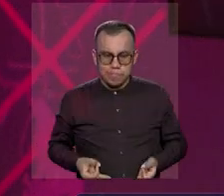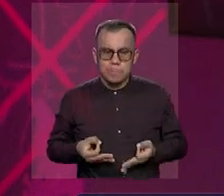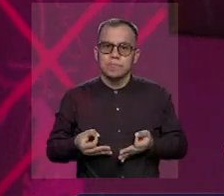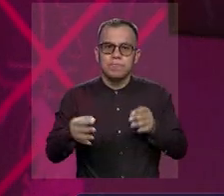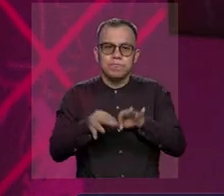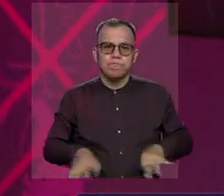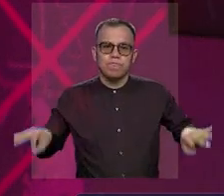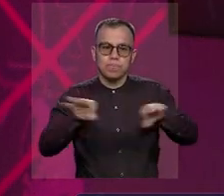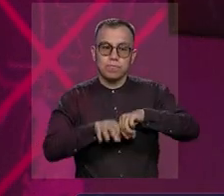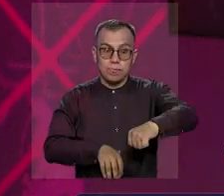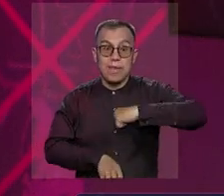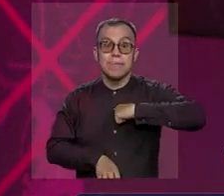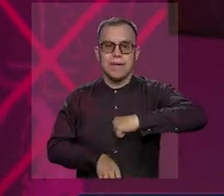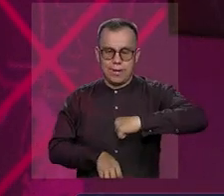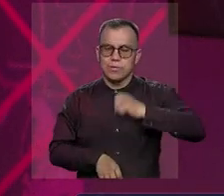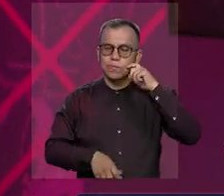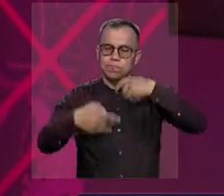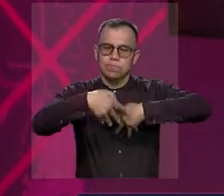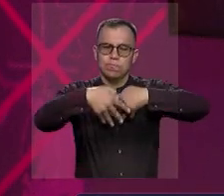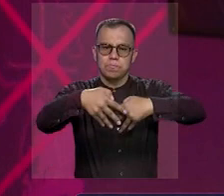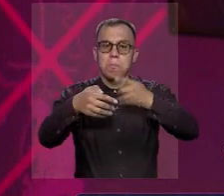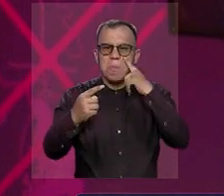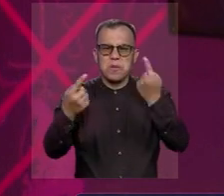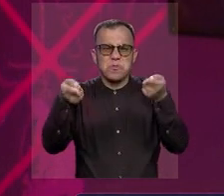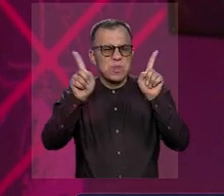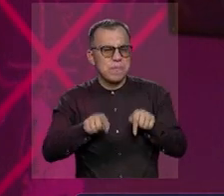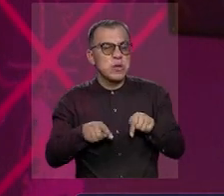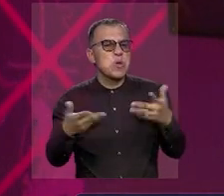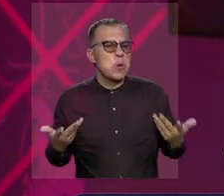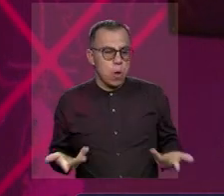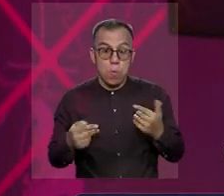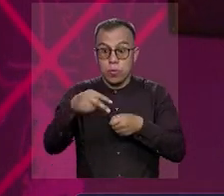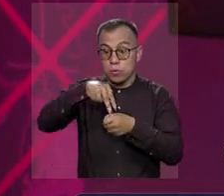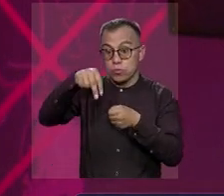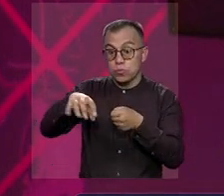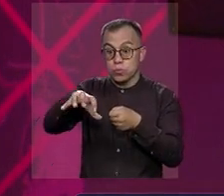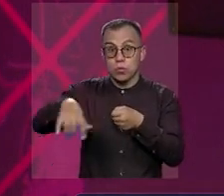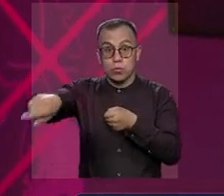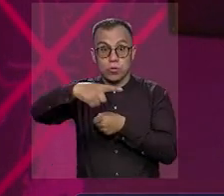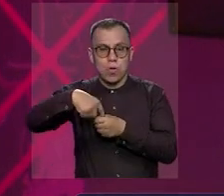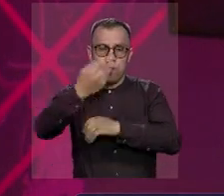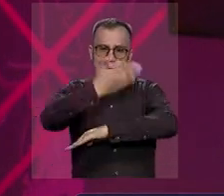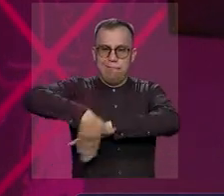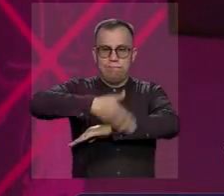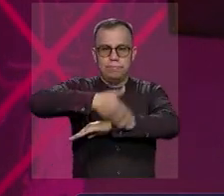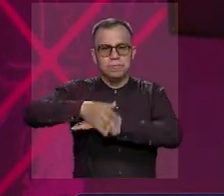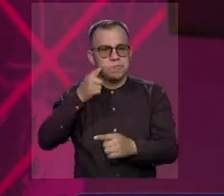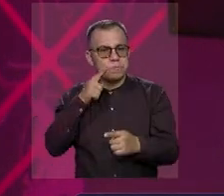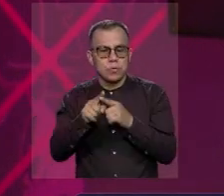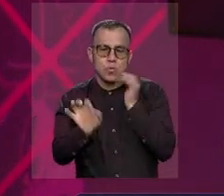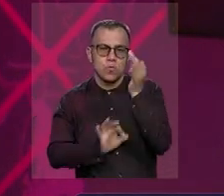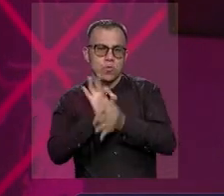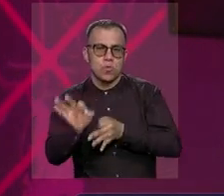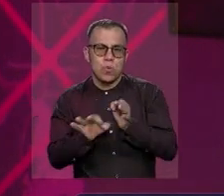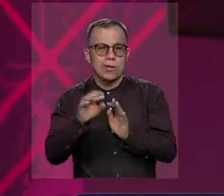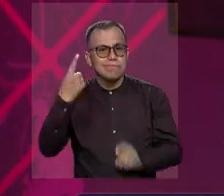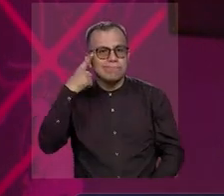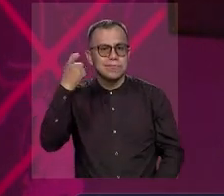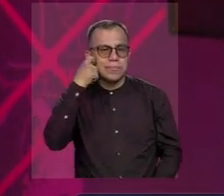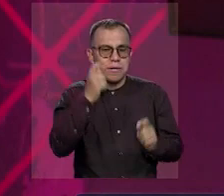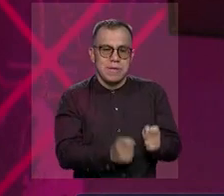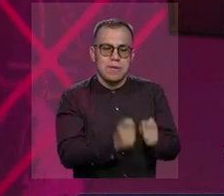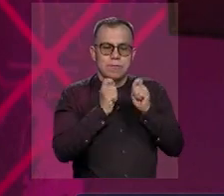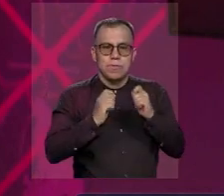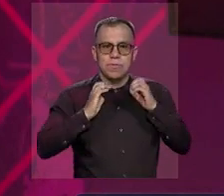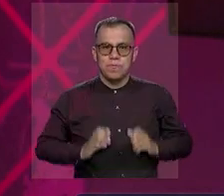amparar el derecho a la marcha, pero también cuidar el derecho de los ciudadanos que estaban en las calles para que no tuvieran riesgo de contagio.